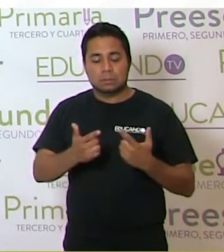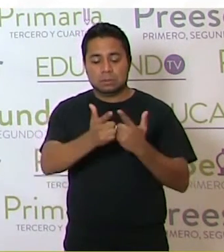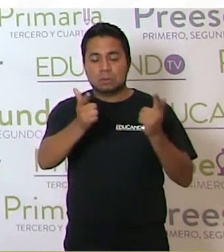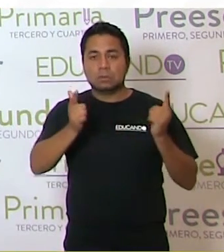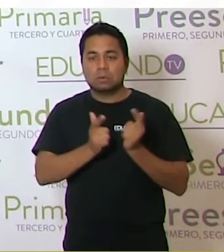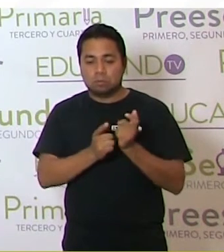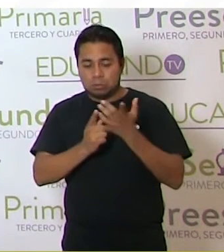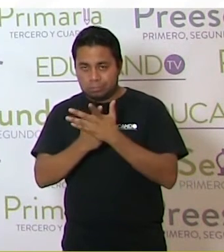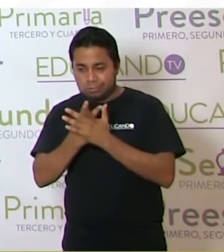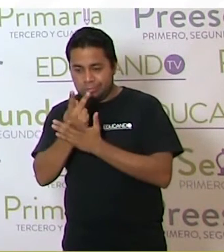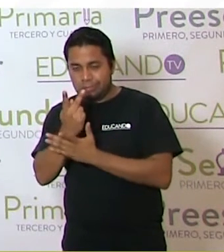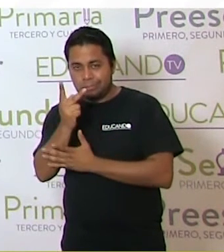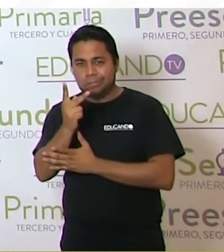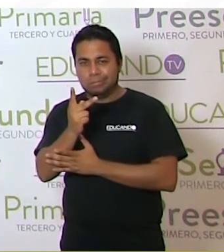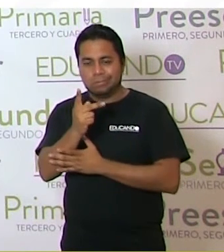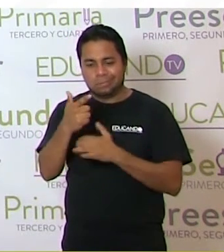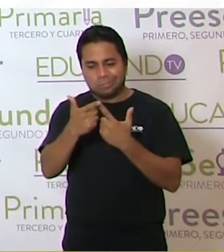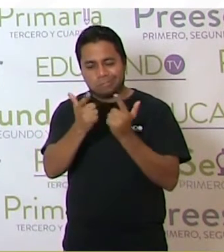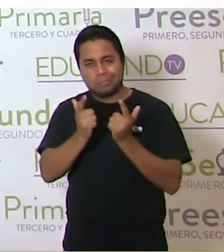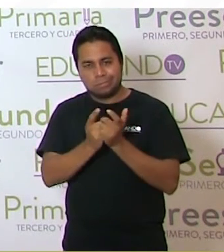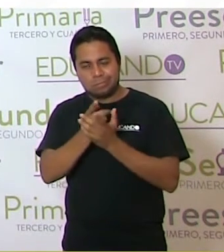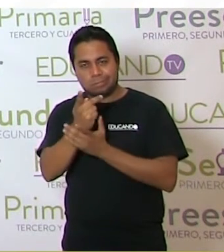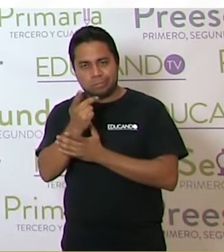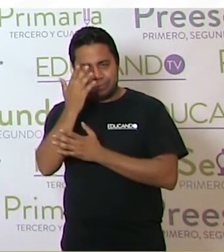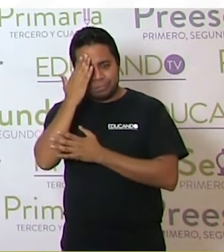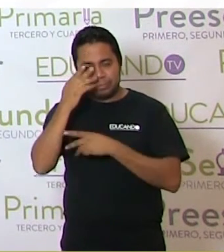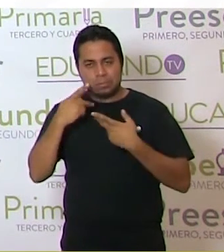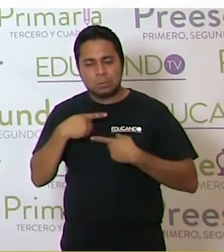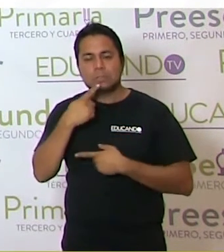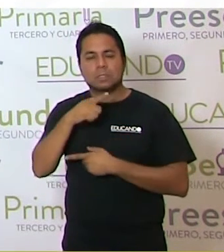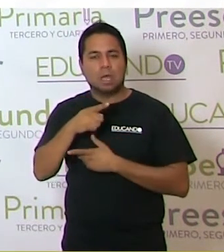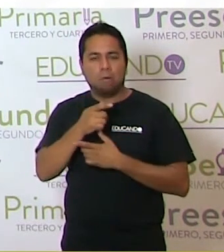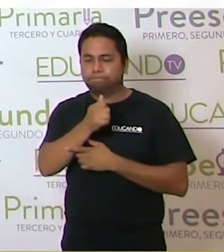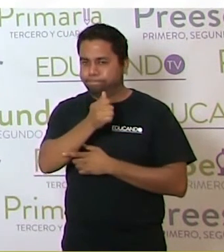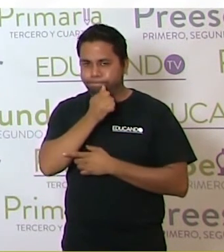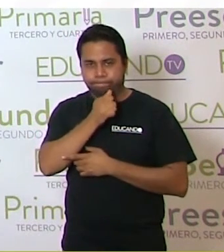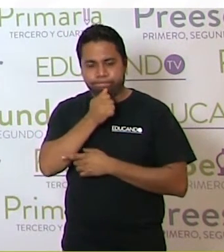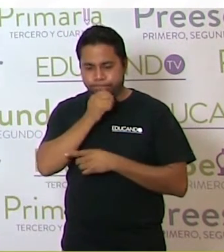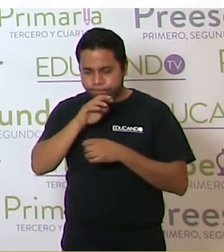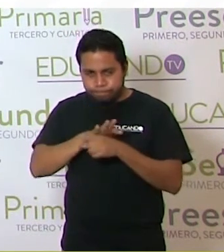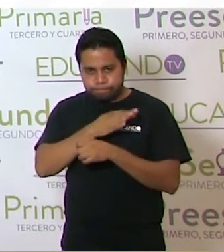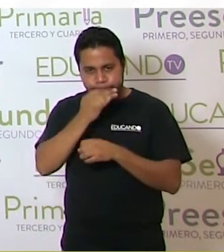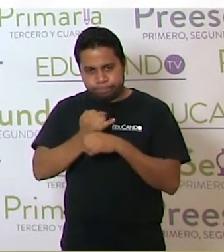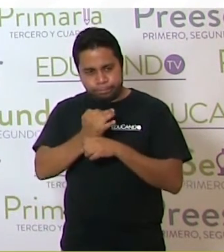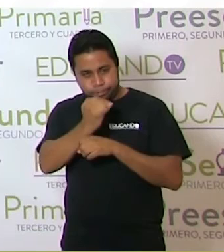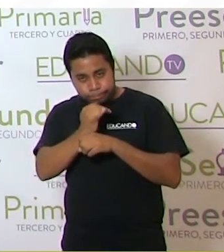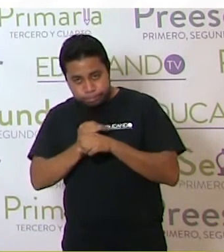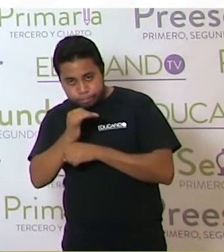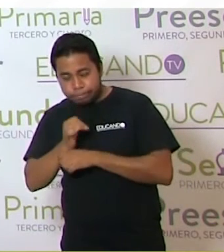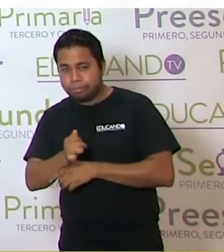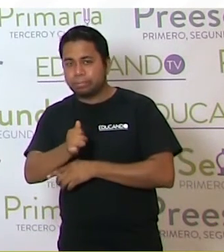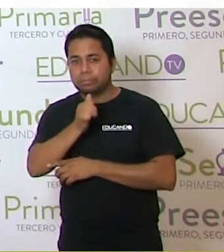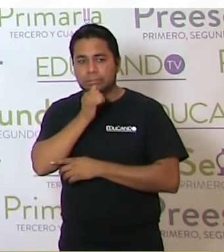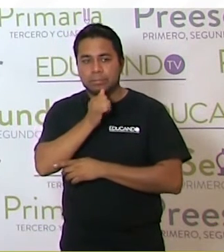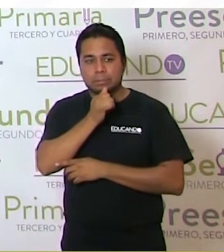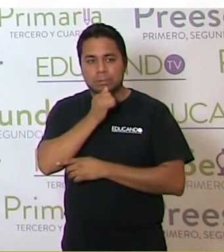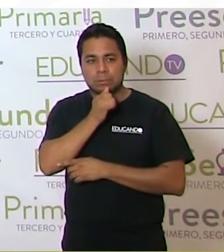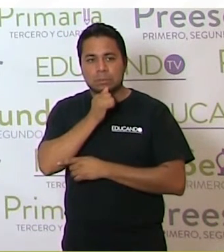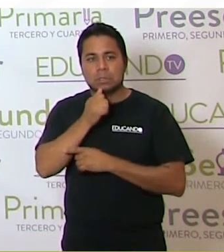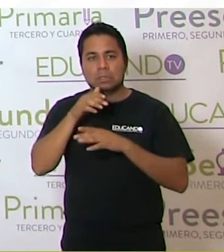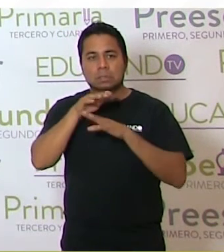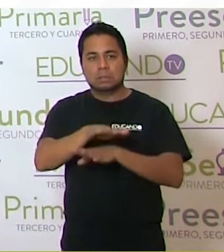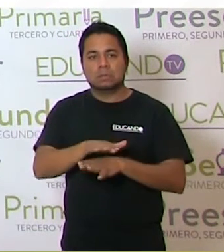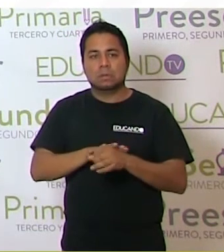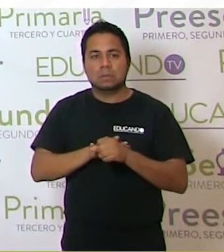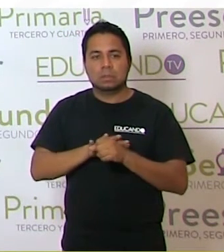ecologistas dicen que no se han llevado a cabo suficientes pruebas sobre el impacto